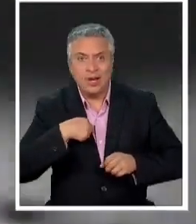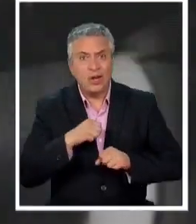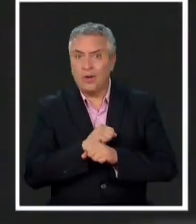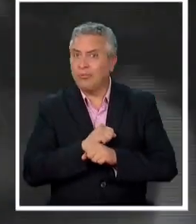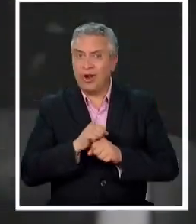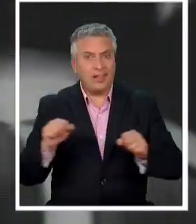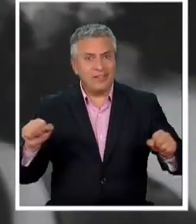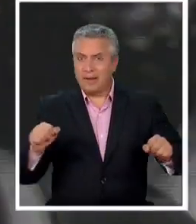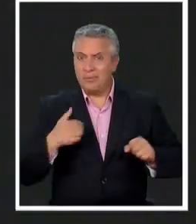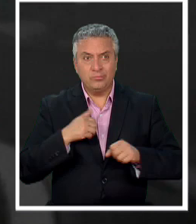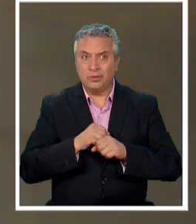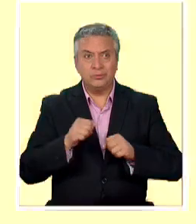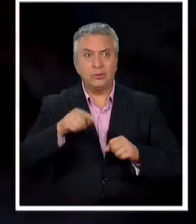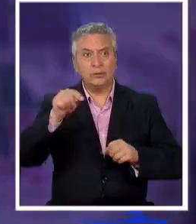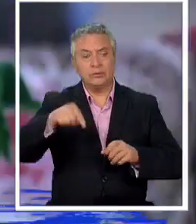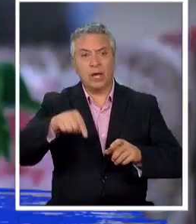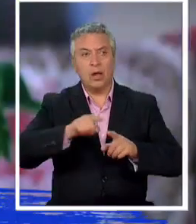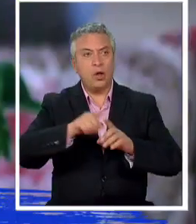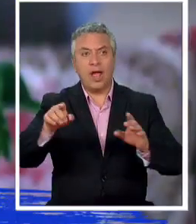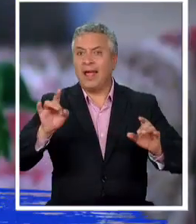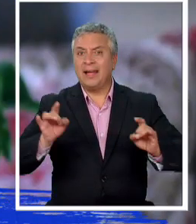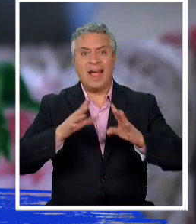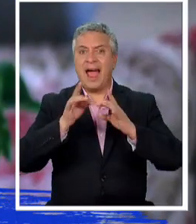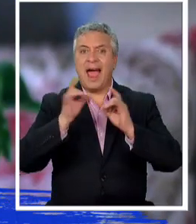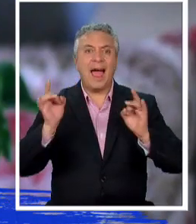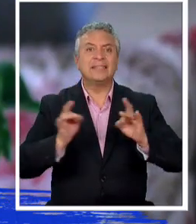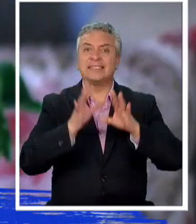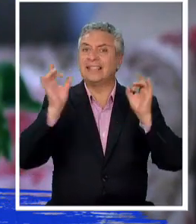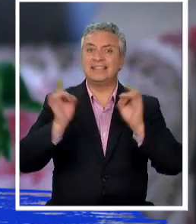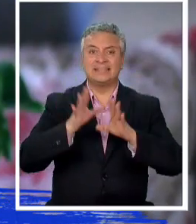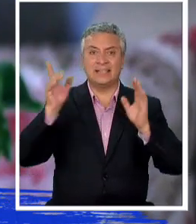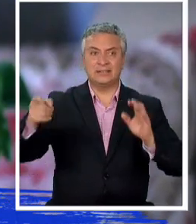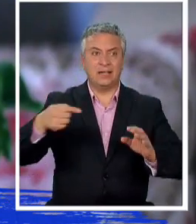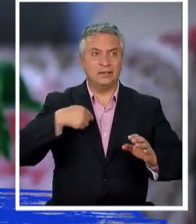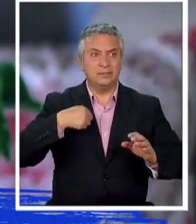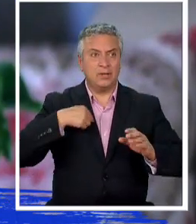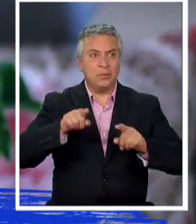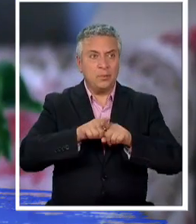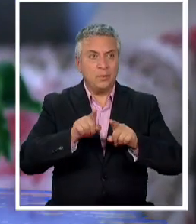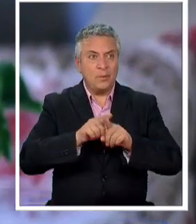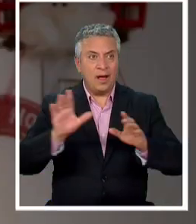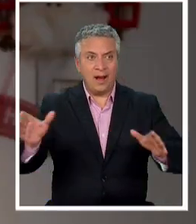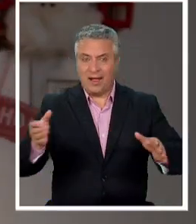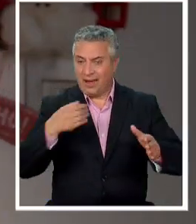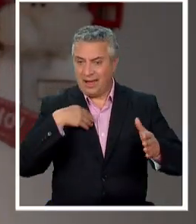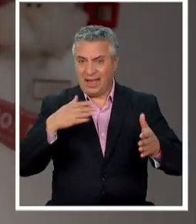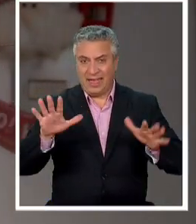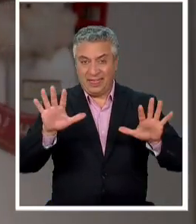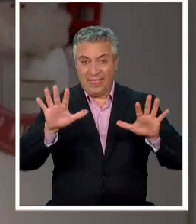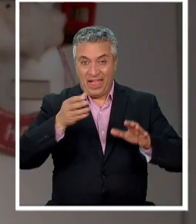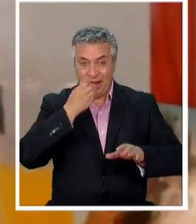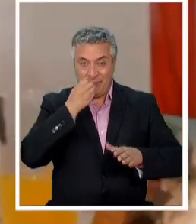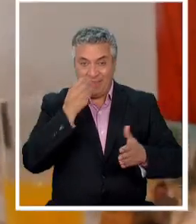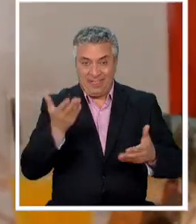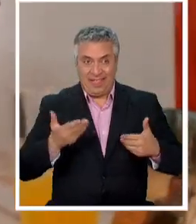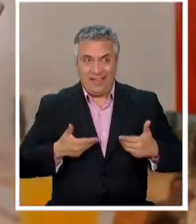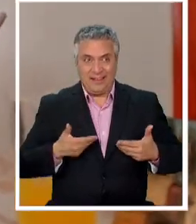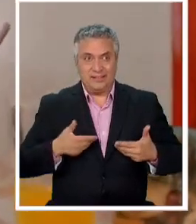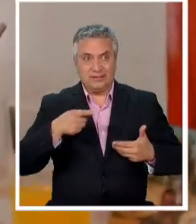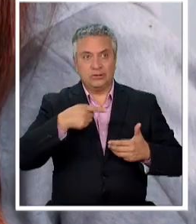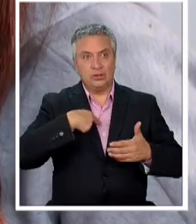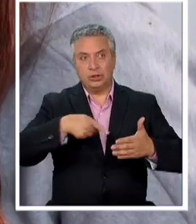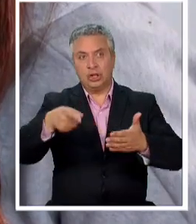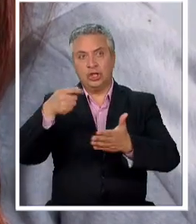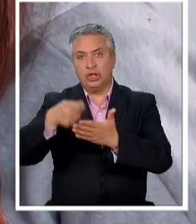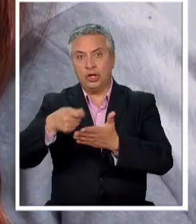Oye, en la caja de accidentes me dieron como 10 comidas a mí. Fue a comprarse la